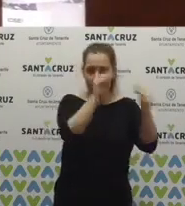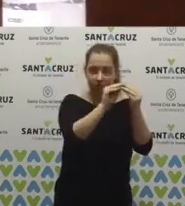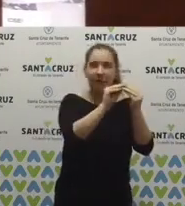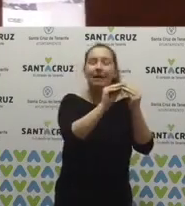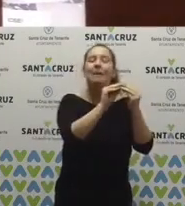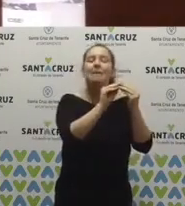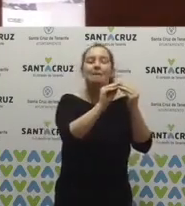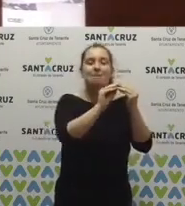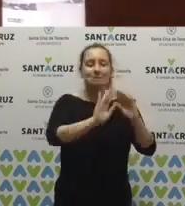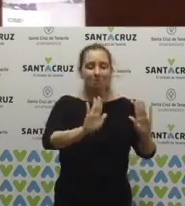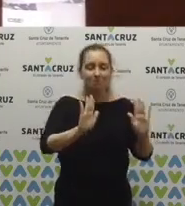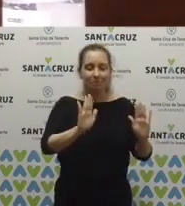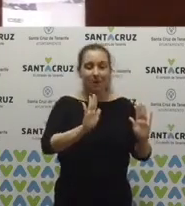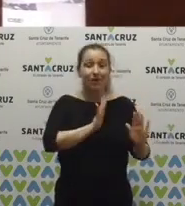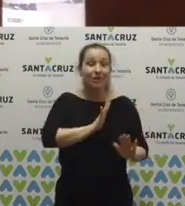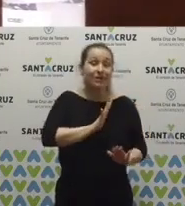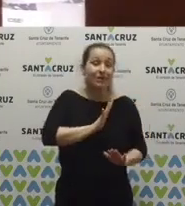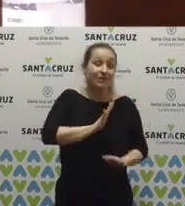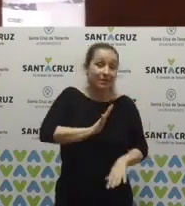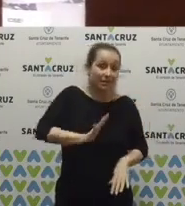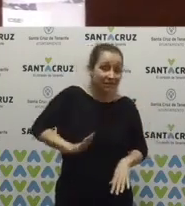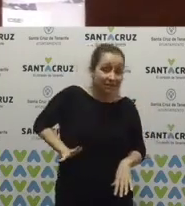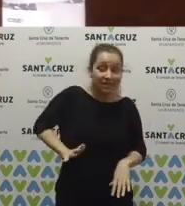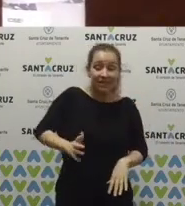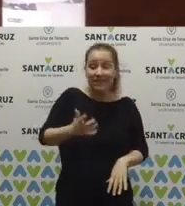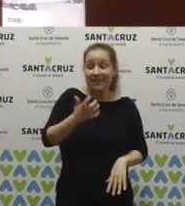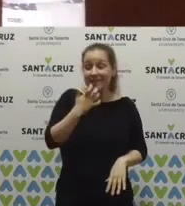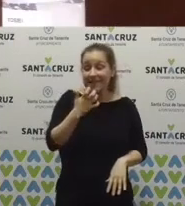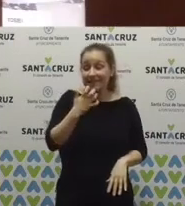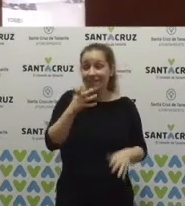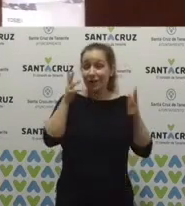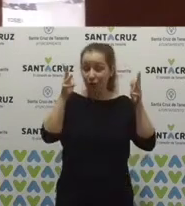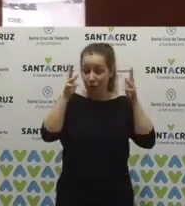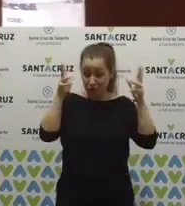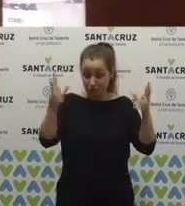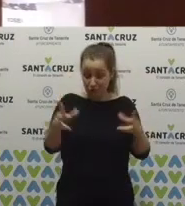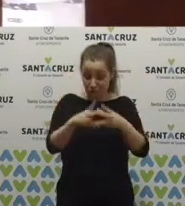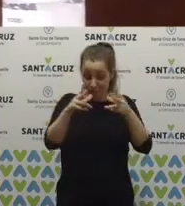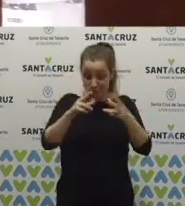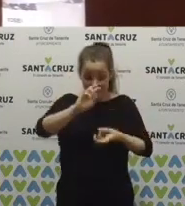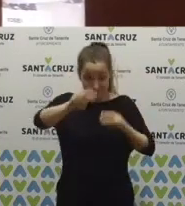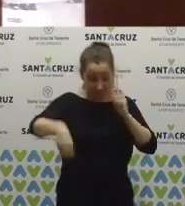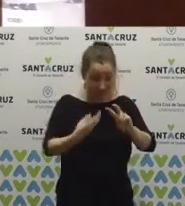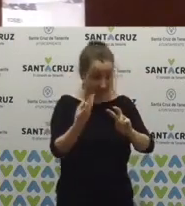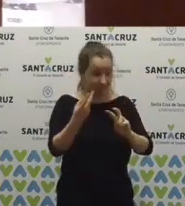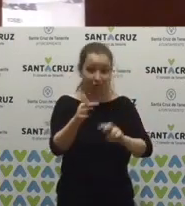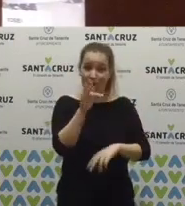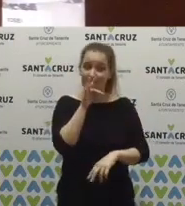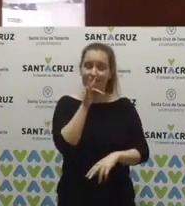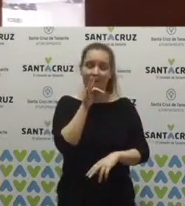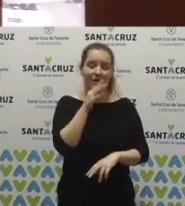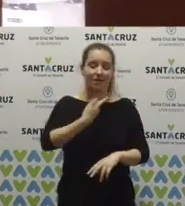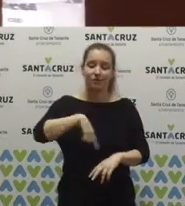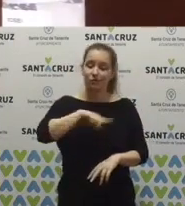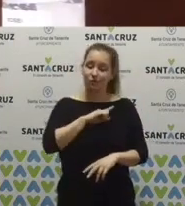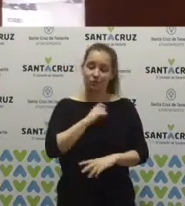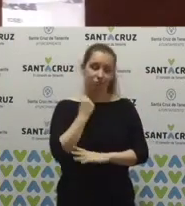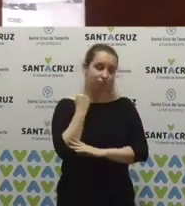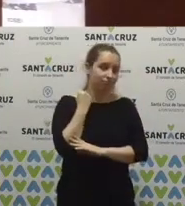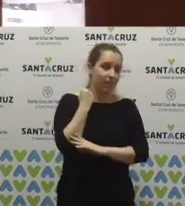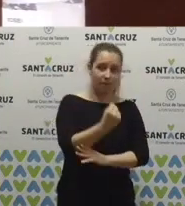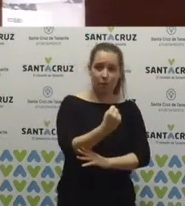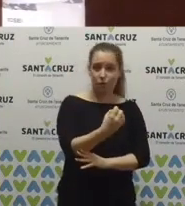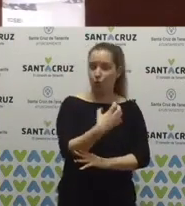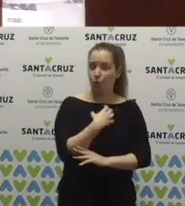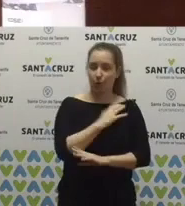mientras no le hagamos esa institución pues no vamos a dar